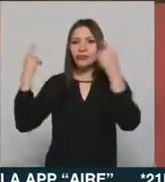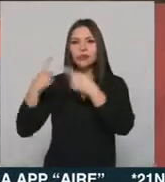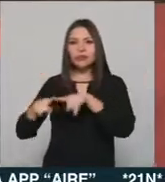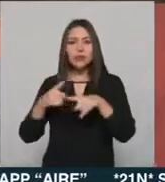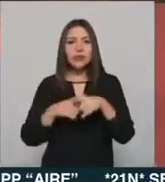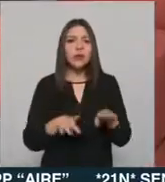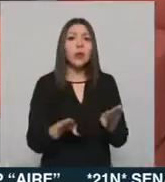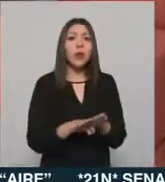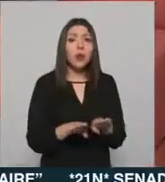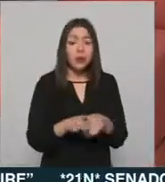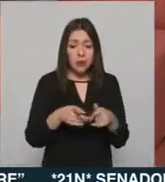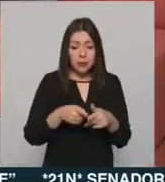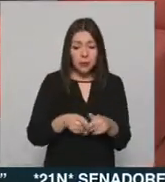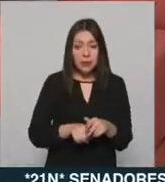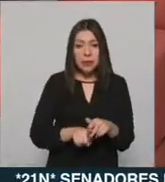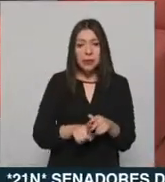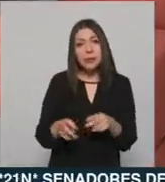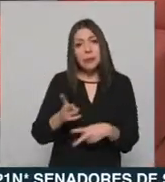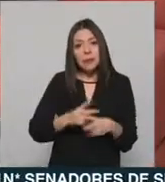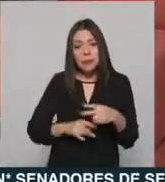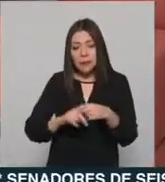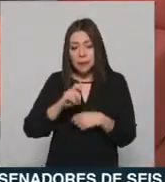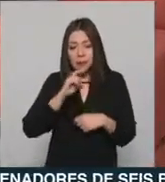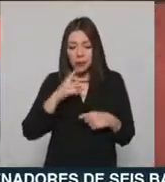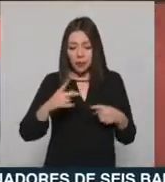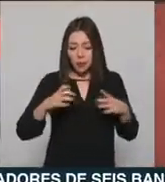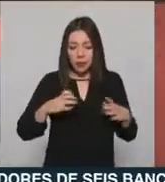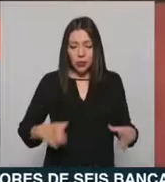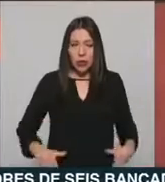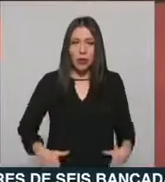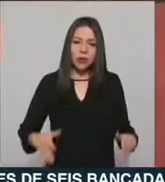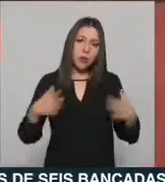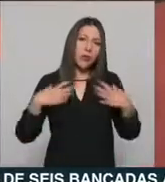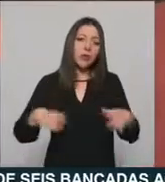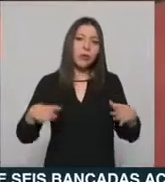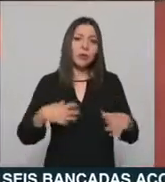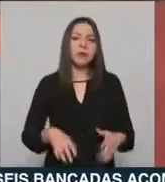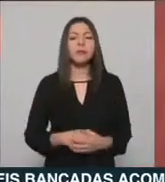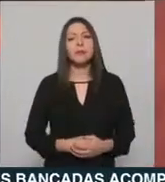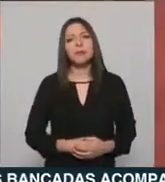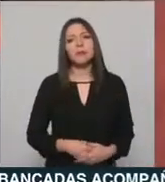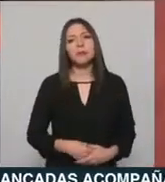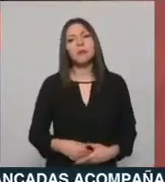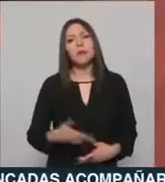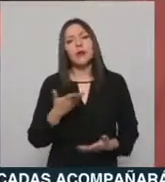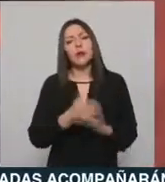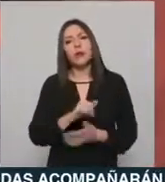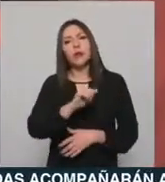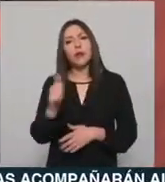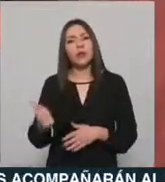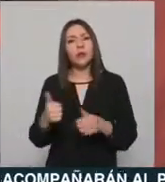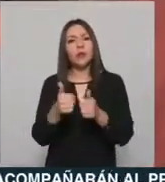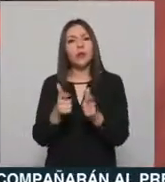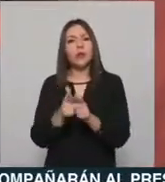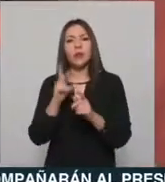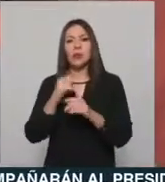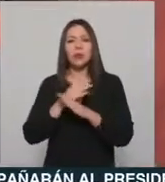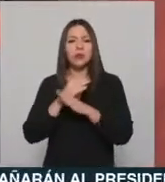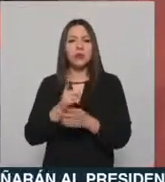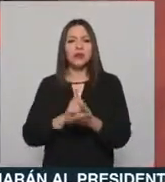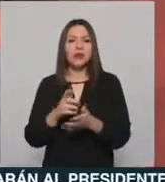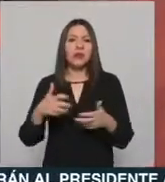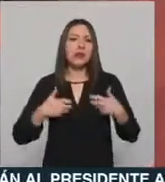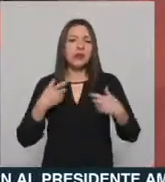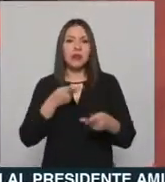cuerpo, desde tu ropa, y por eso es tan importante avanzar. Ahora, tengo clarísimo que los grupos antiderechos saltaron, que hay ahorita mucha preocupación, incluso